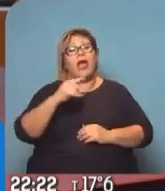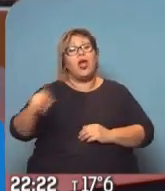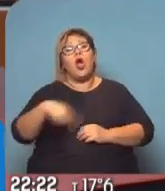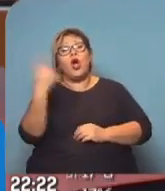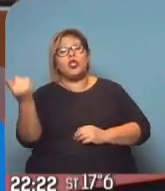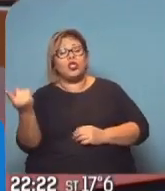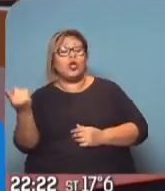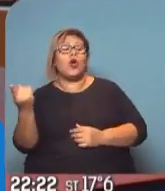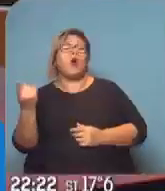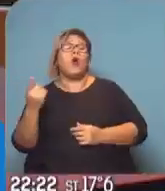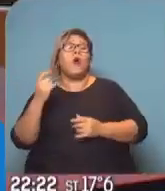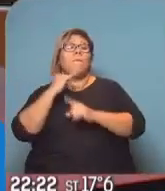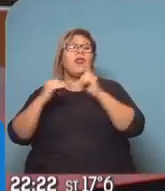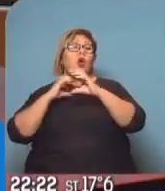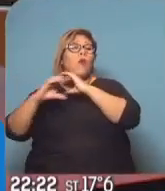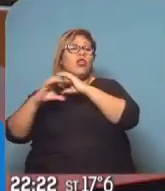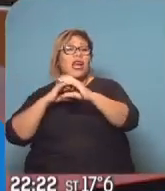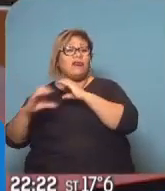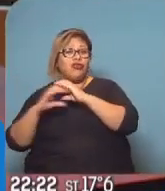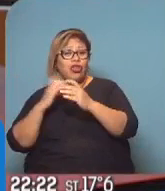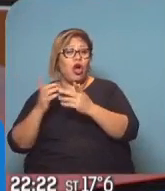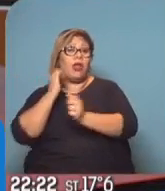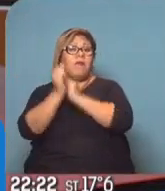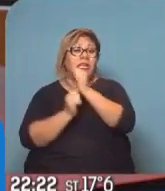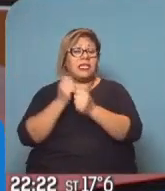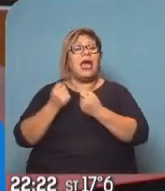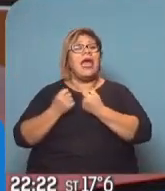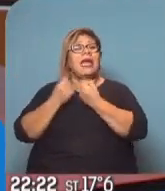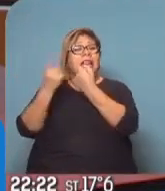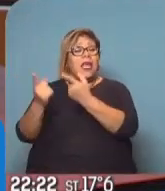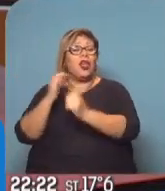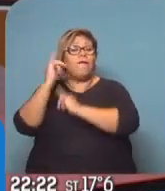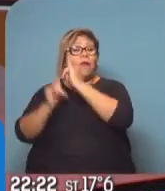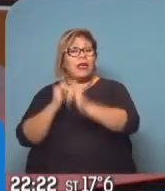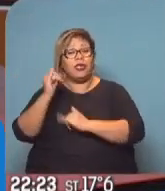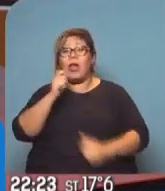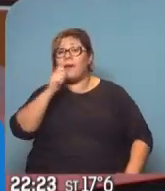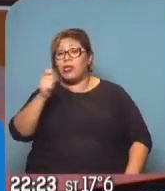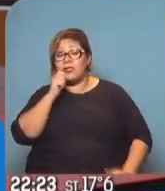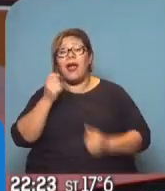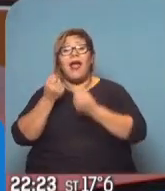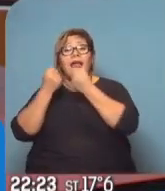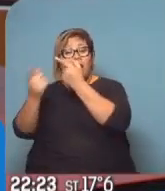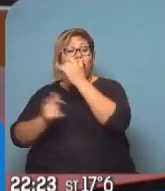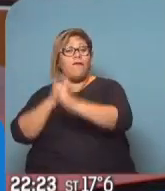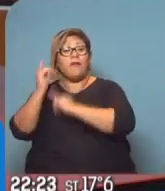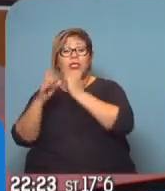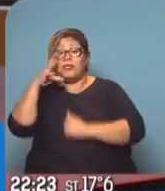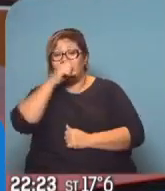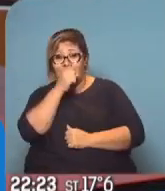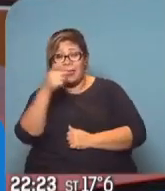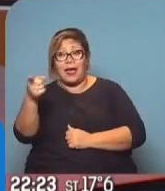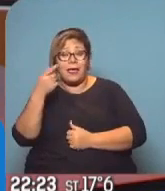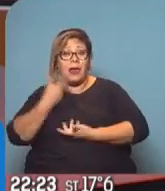entregado información a periodistas, entonces me parece que es una tendencia muy grave, porque Por un lado te están diciendo que el periodista